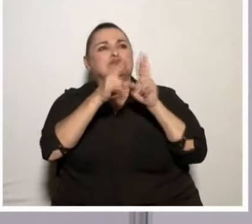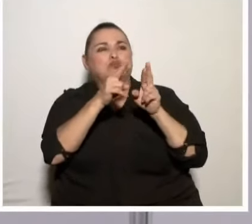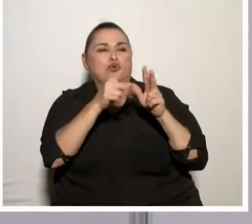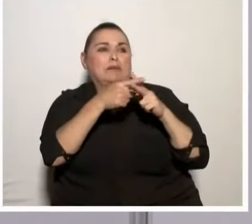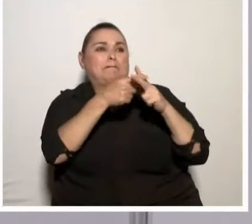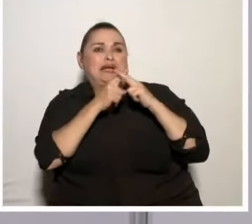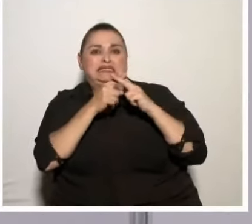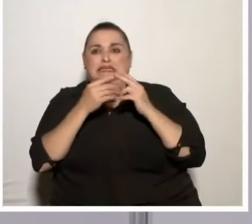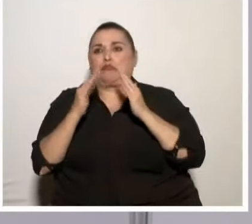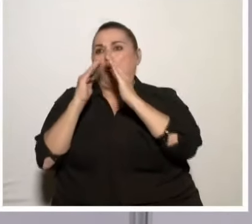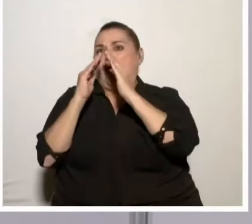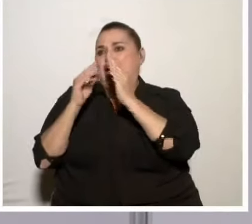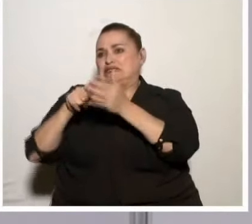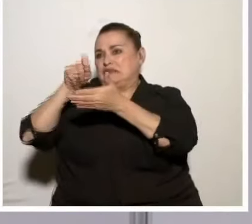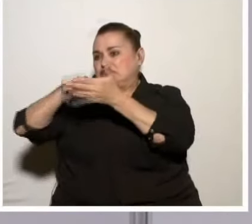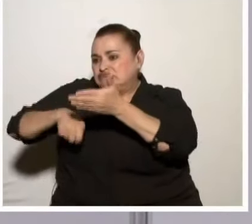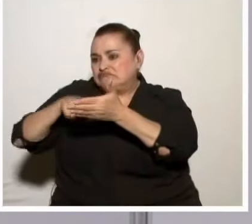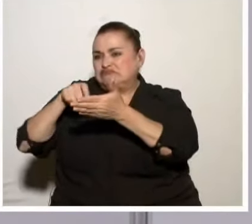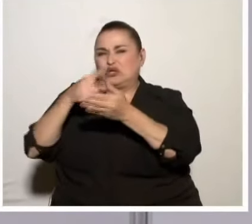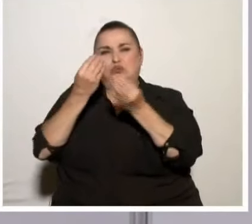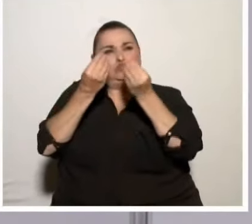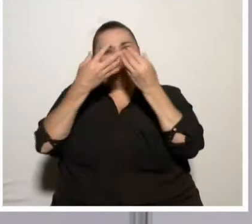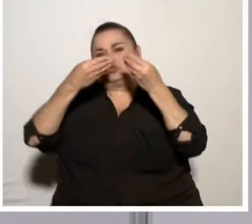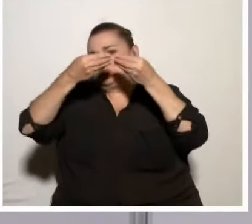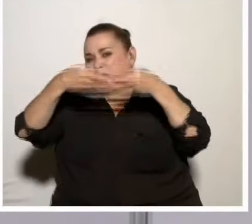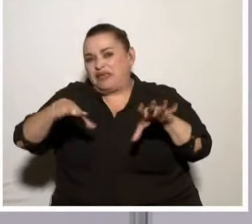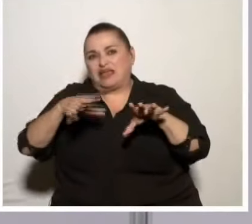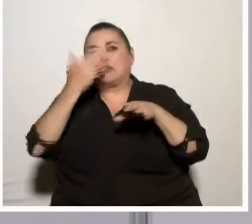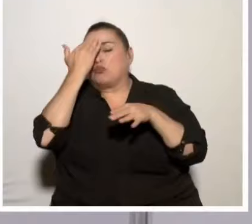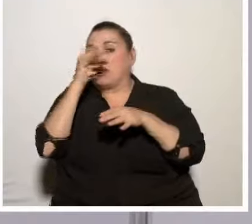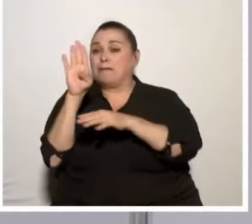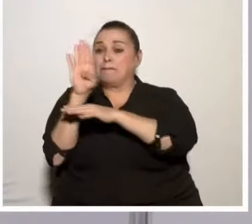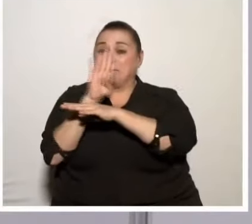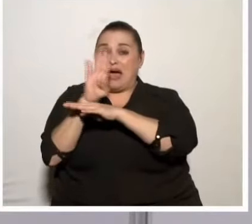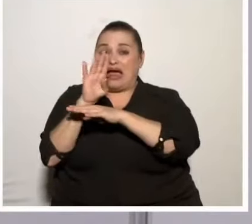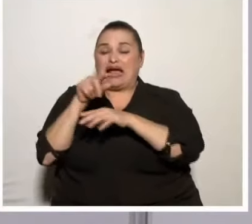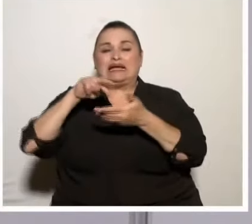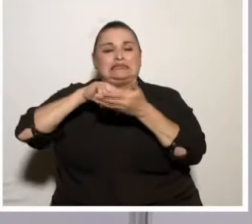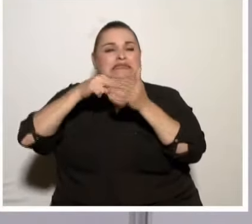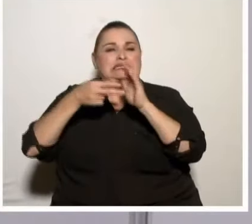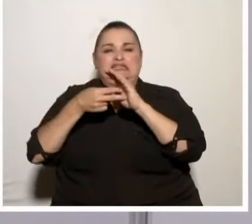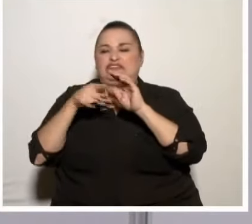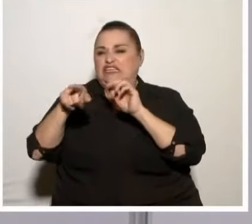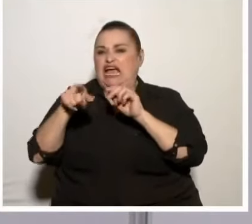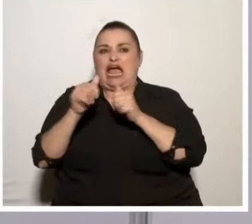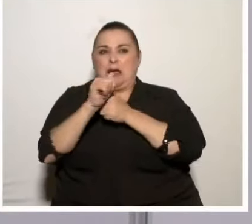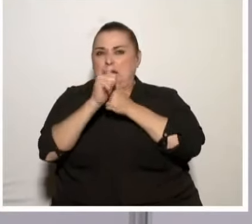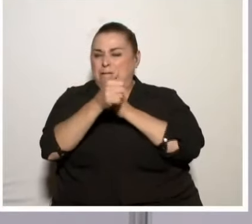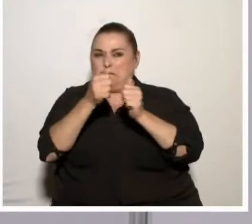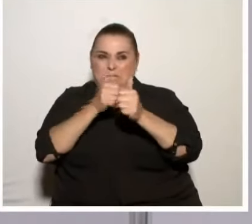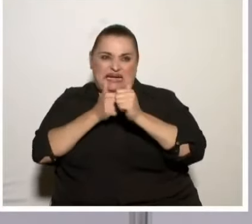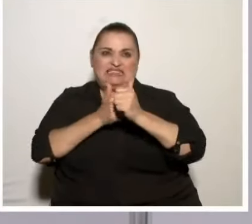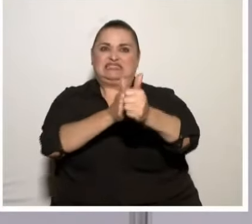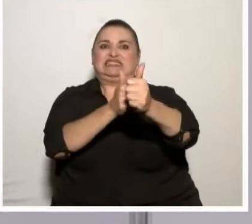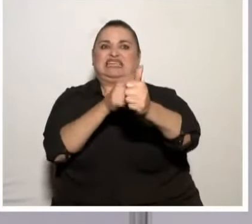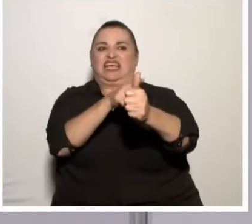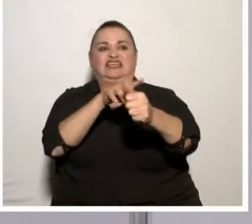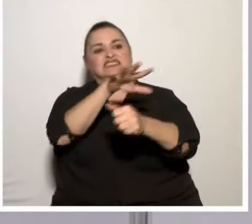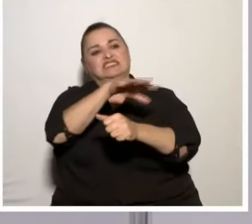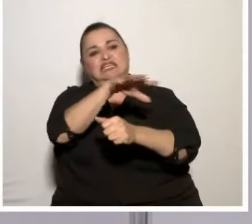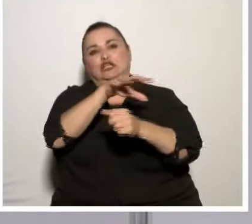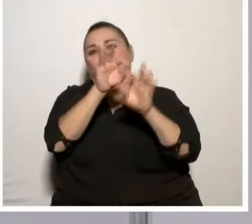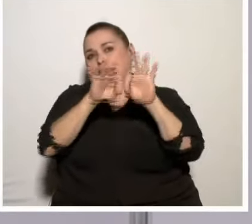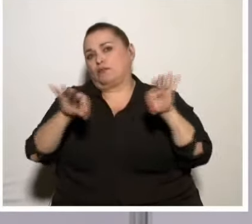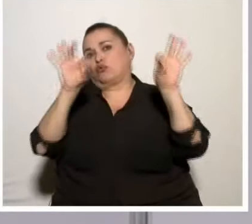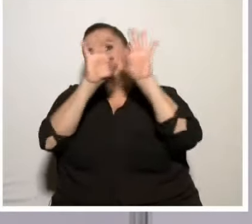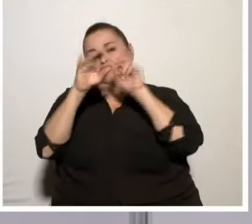que muchos los han perdido porque la banca se ha convertido prácticamente en un persecutor de ese sector tan importante